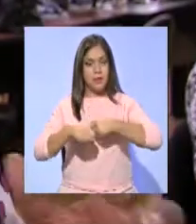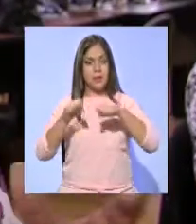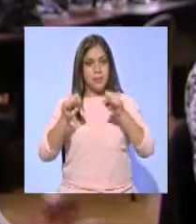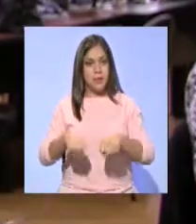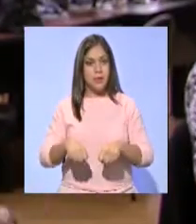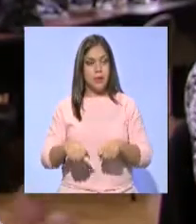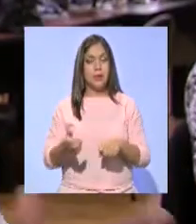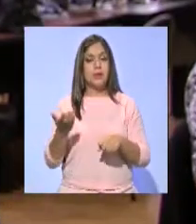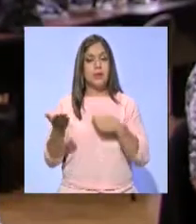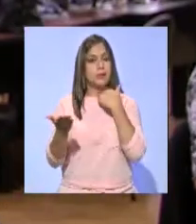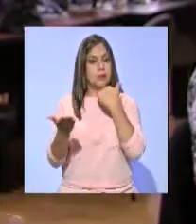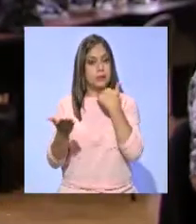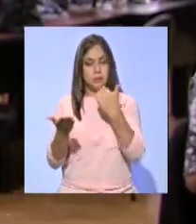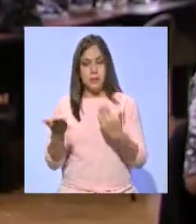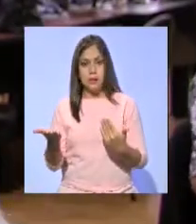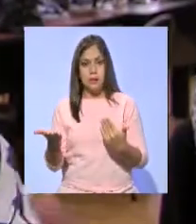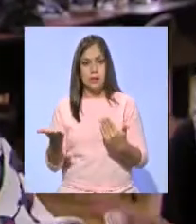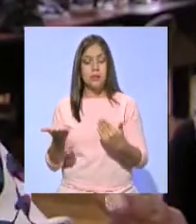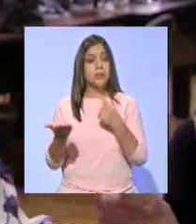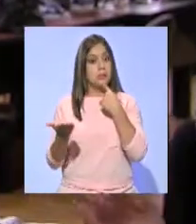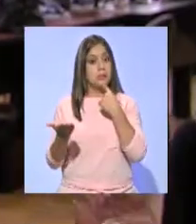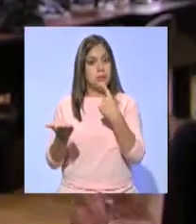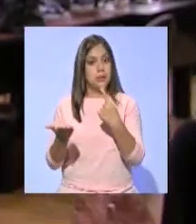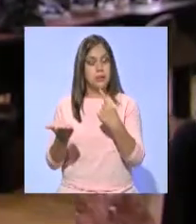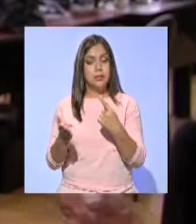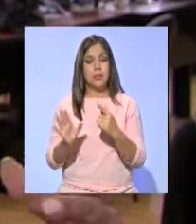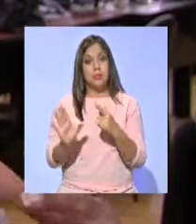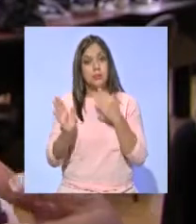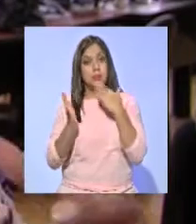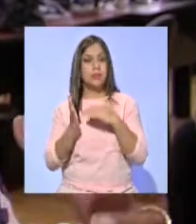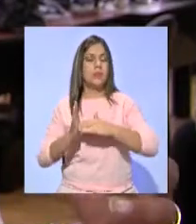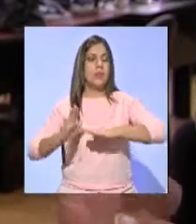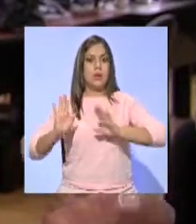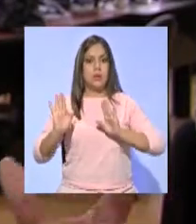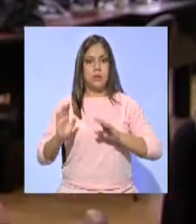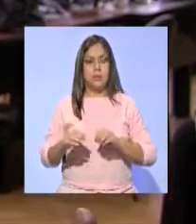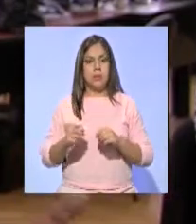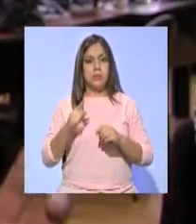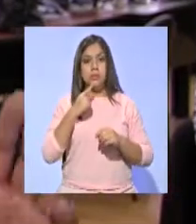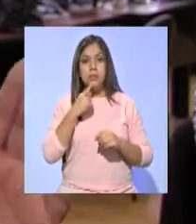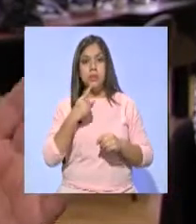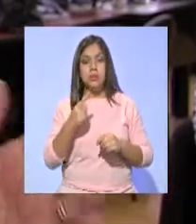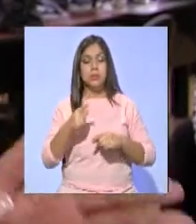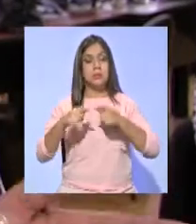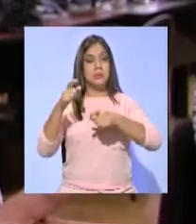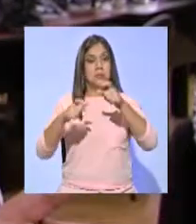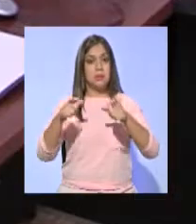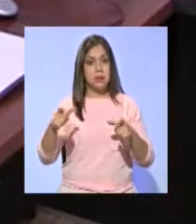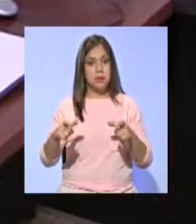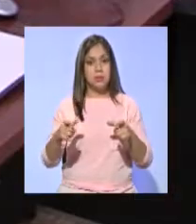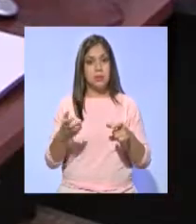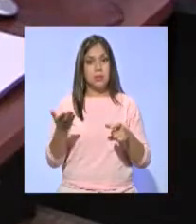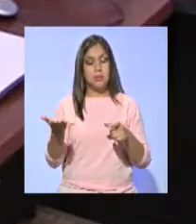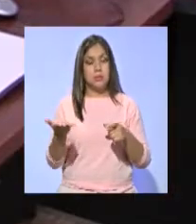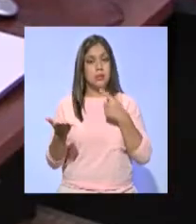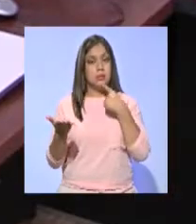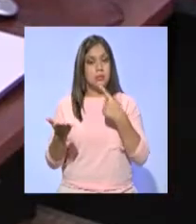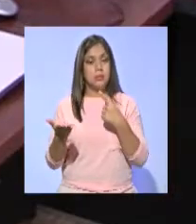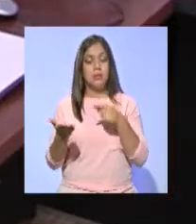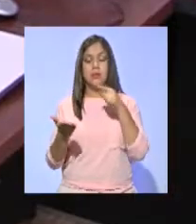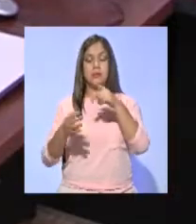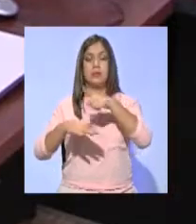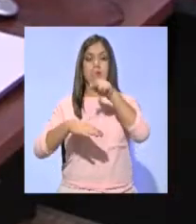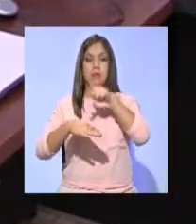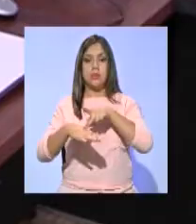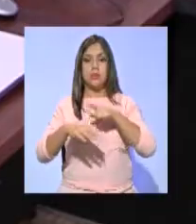hacer individual, o sea, uno a uno, o pueden, por lo general, se agrupan personas en contra de alguien. Lilia Aguilar, experta